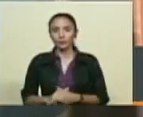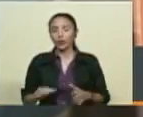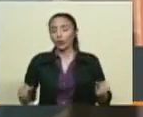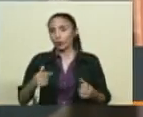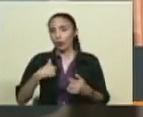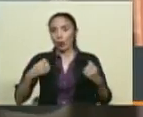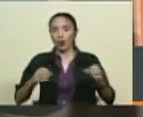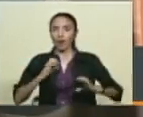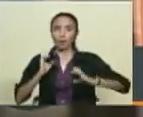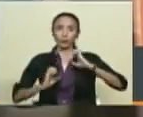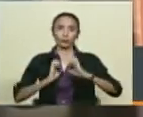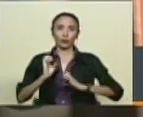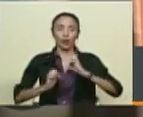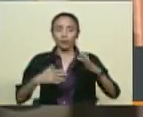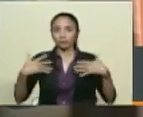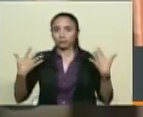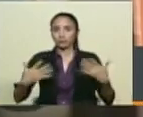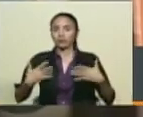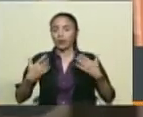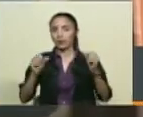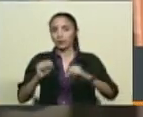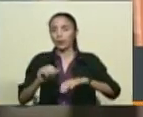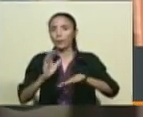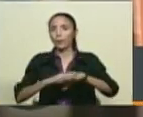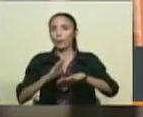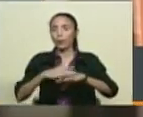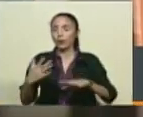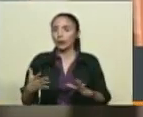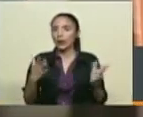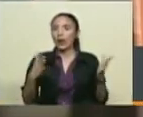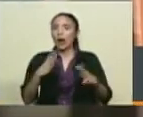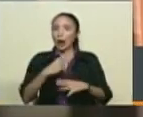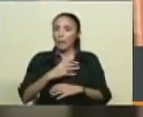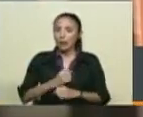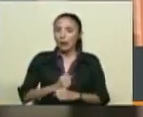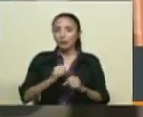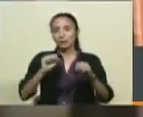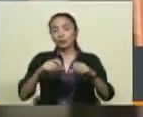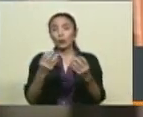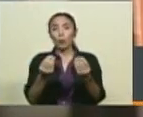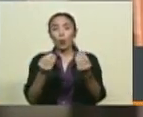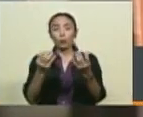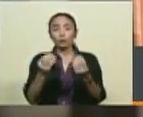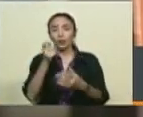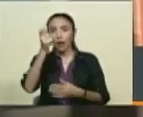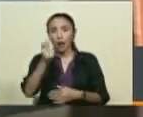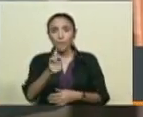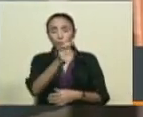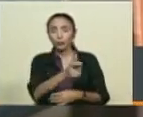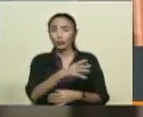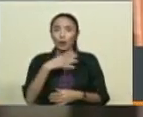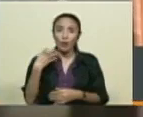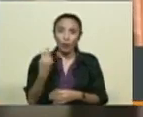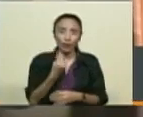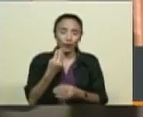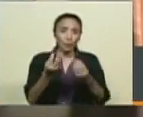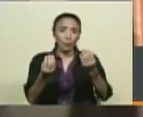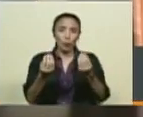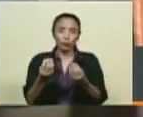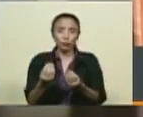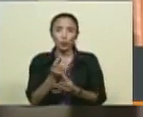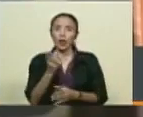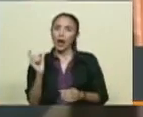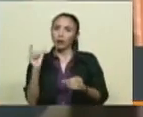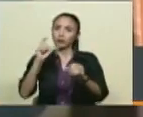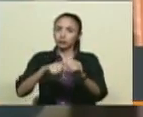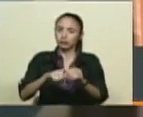emocionado y comparto la esperanza renovada y la emoción de millones de venezolanos, sobre todo de la juventud, que quiere entrar de